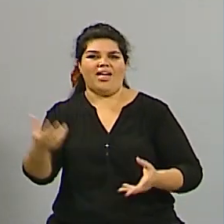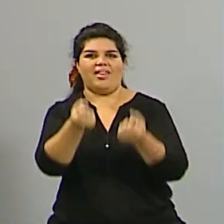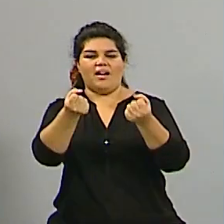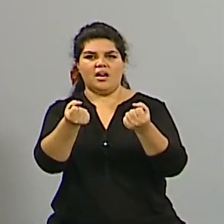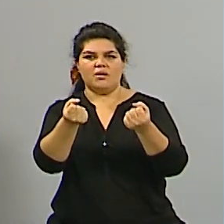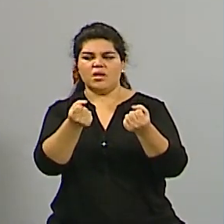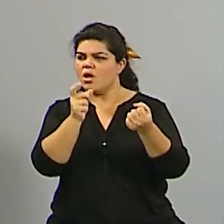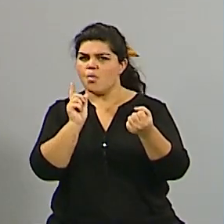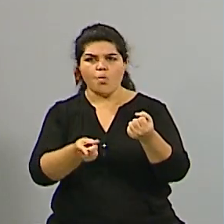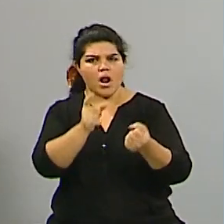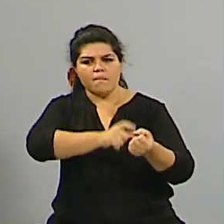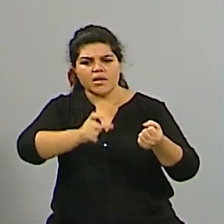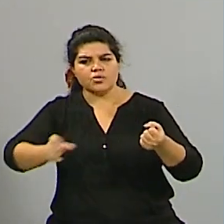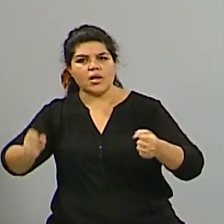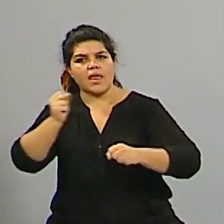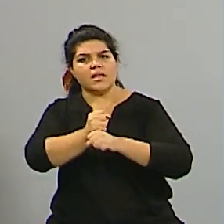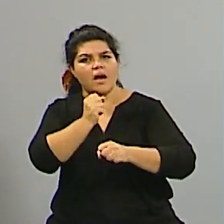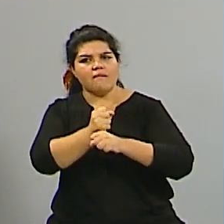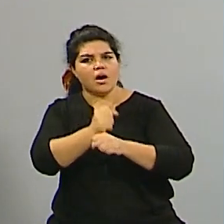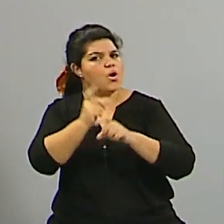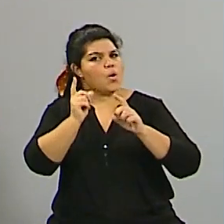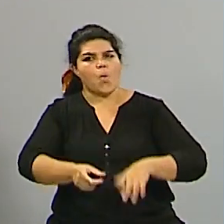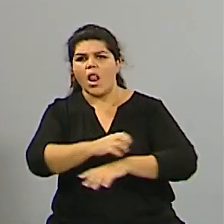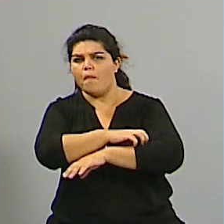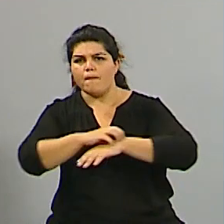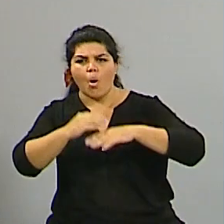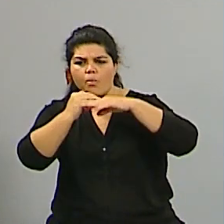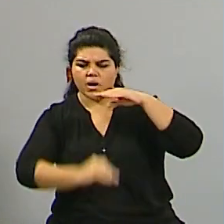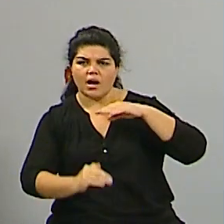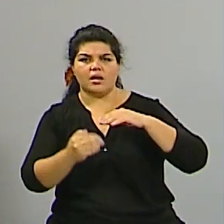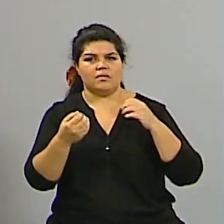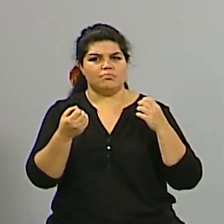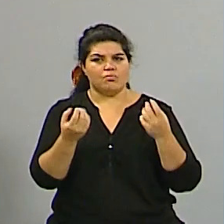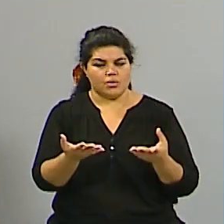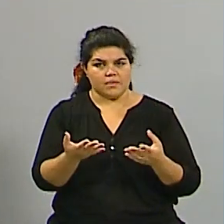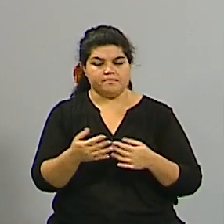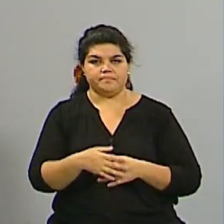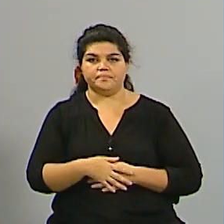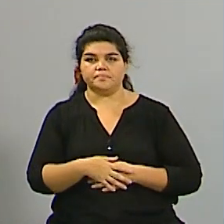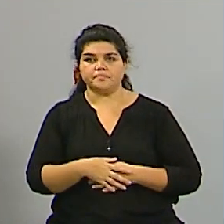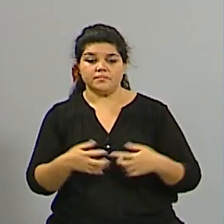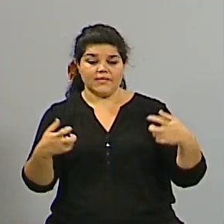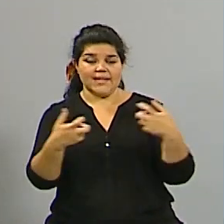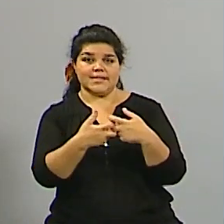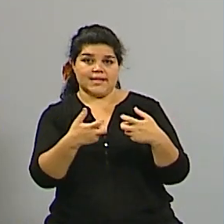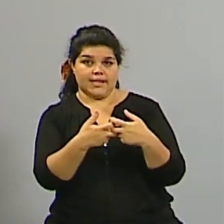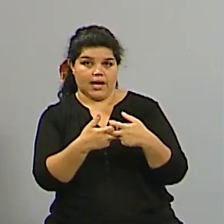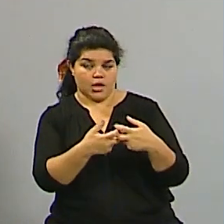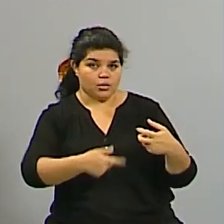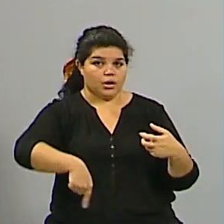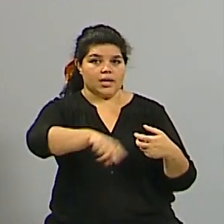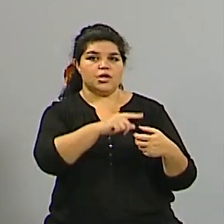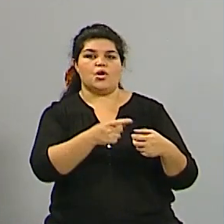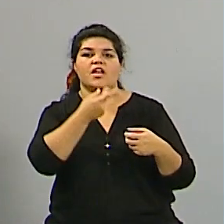los sindicatos por ahí pelean los grandes sindicatos para obtener un buen incremento salarial que supere la